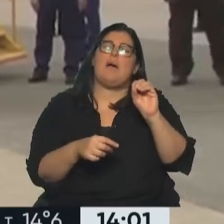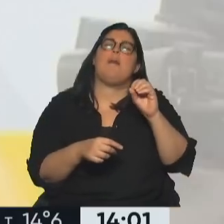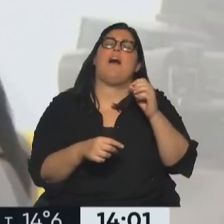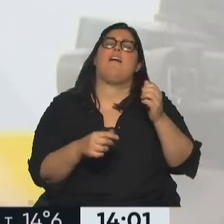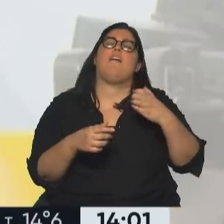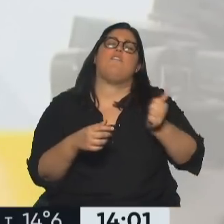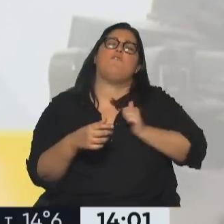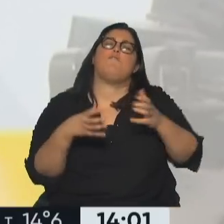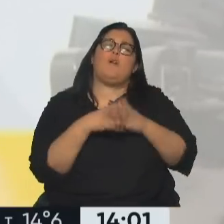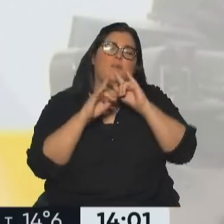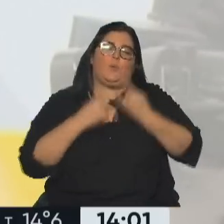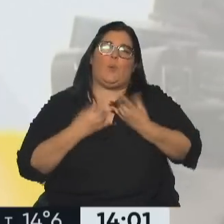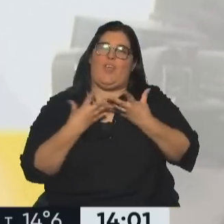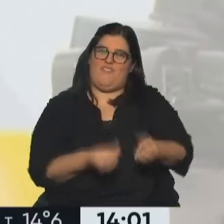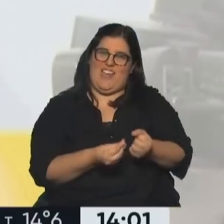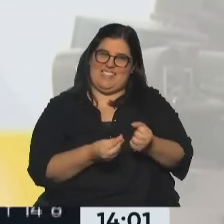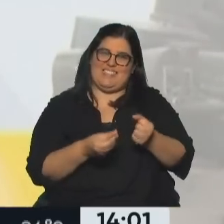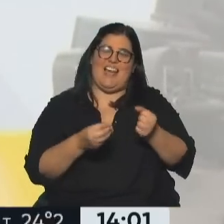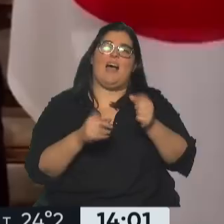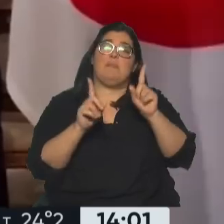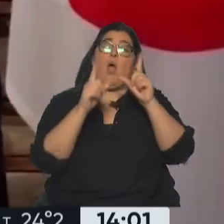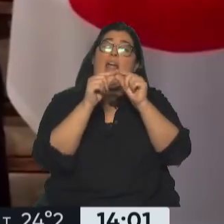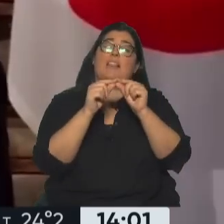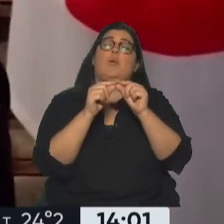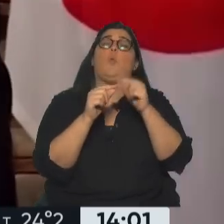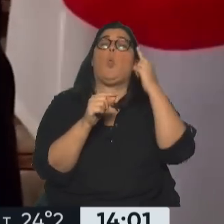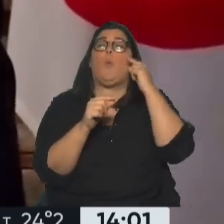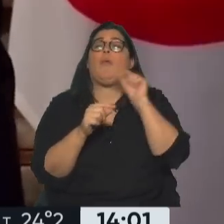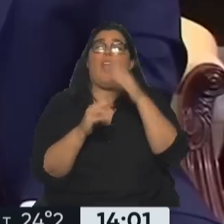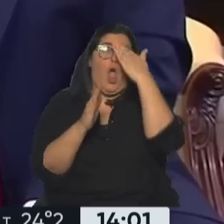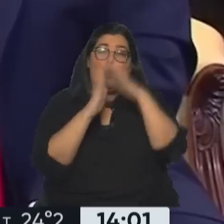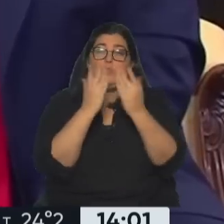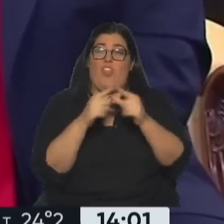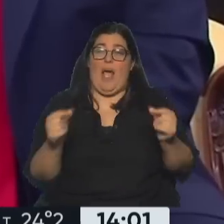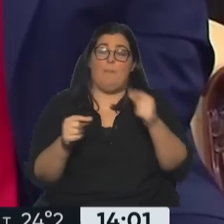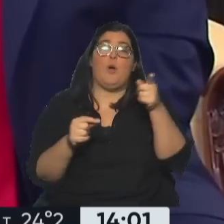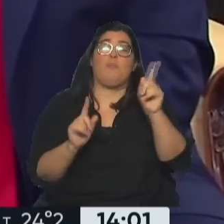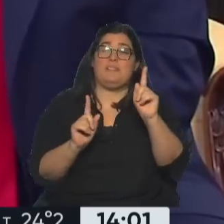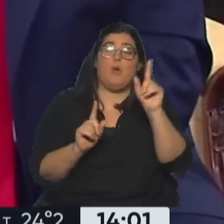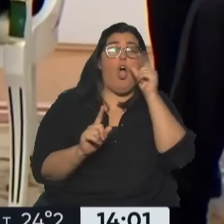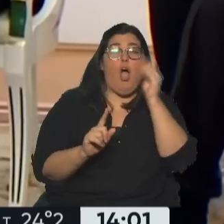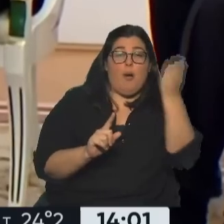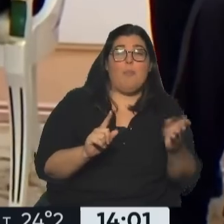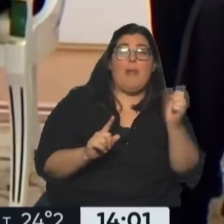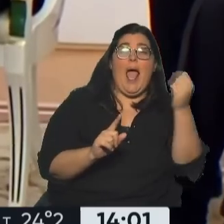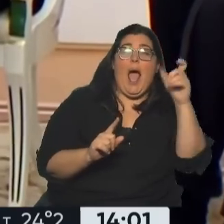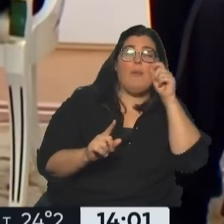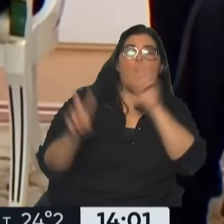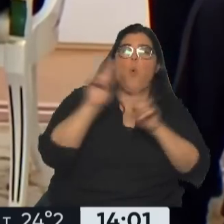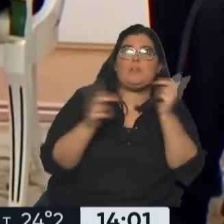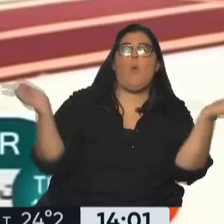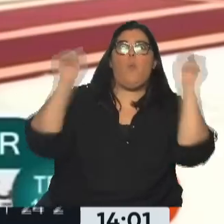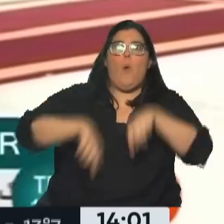Fuerzas de Autodefensa, concentradas en el artículo 9 de la Constitución del país, que Abe buscó reinterpretar para habilitar un